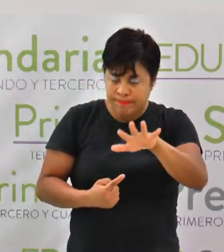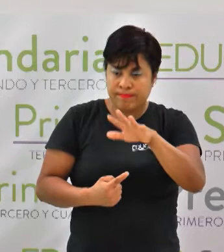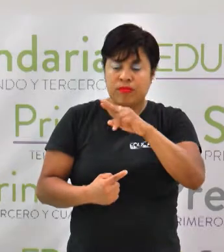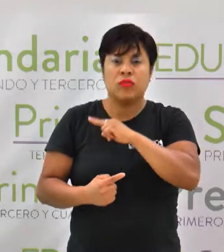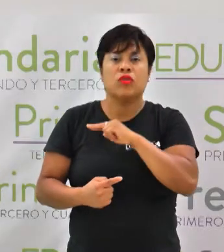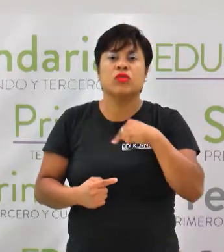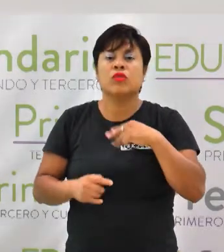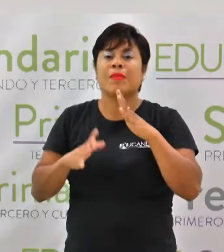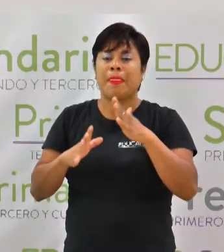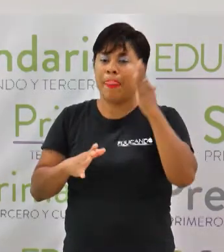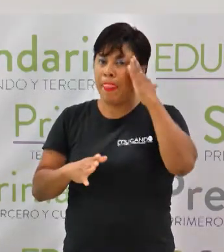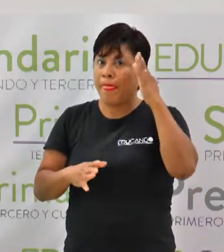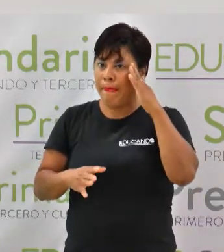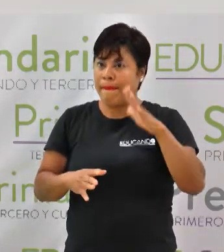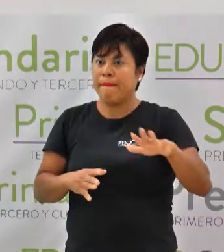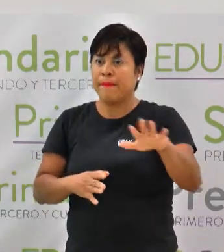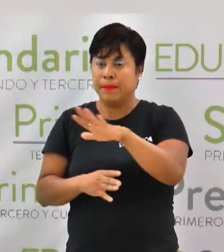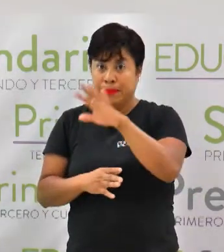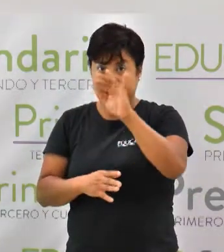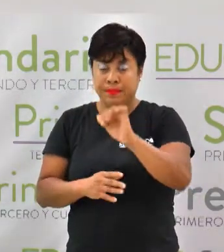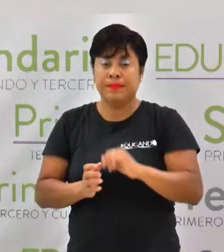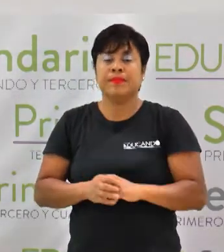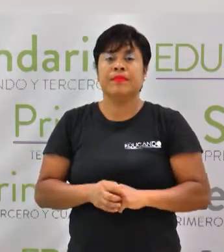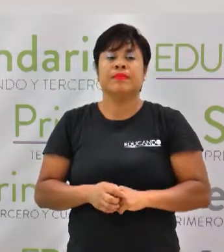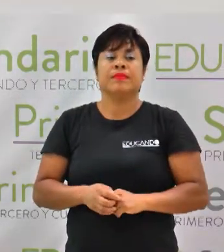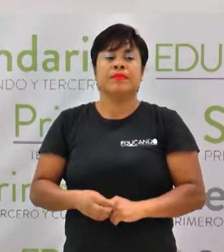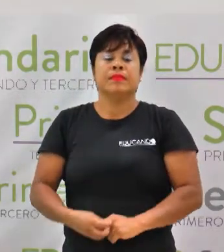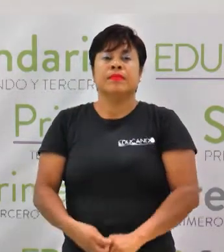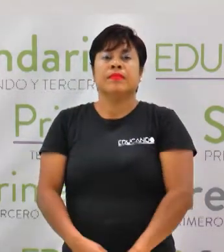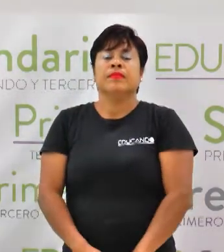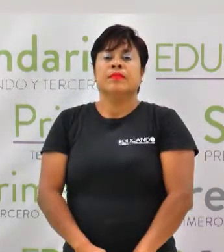las que nosotros conocemos, ¿sí?